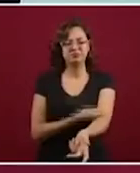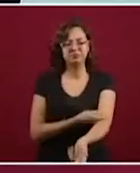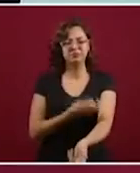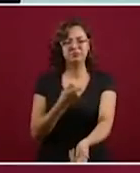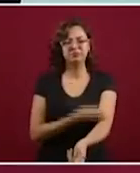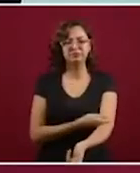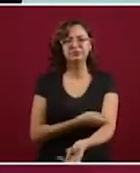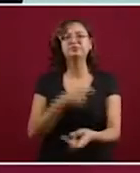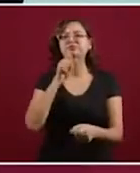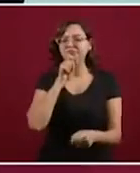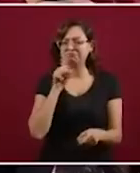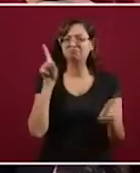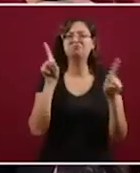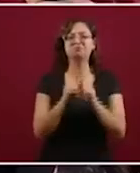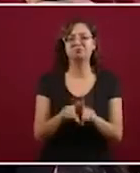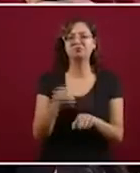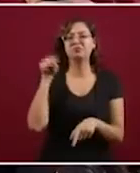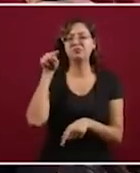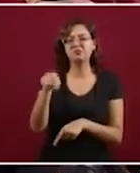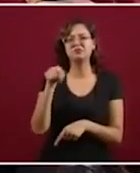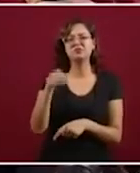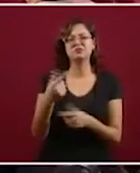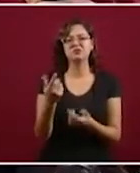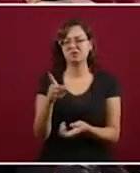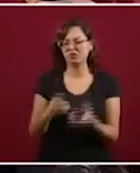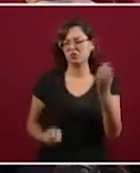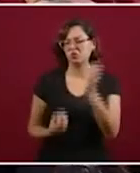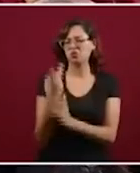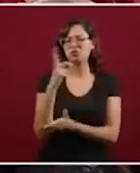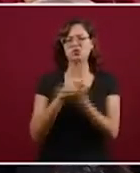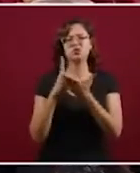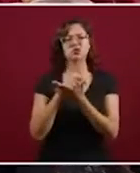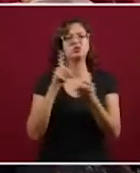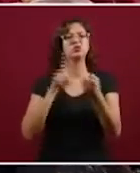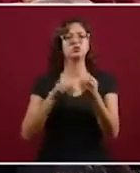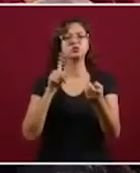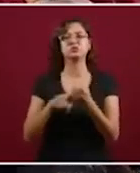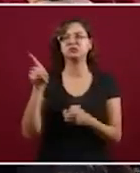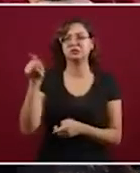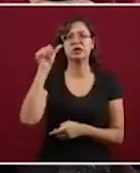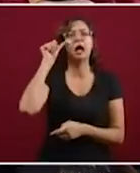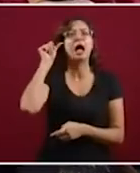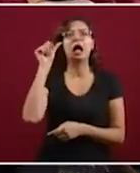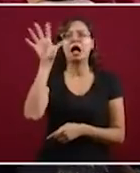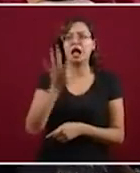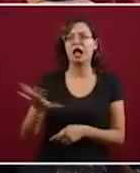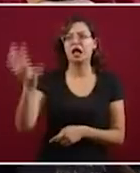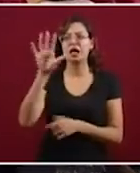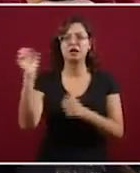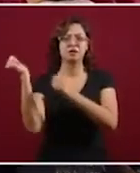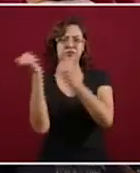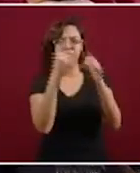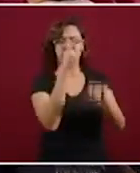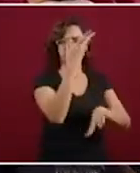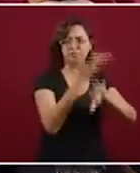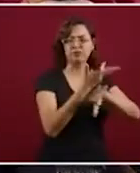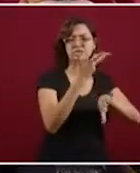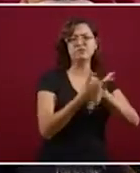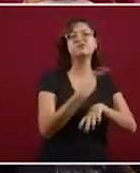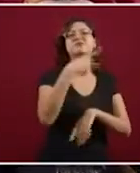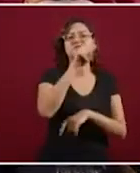precursores vienen fundamentalmente de asia pero que está invadiendo sobre todo el mercado norteamericano pero también ya